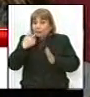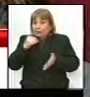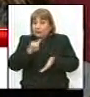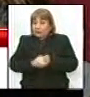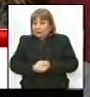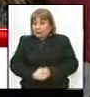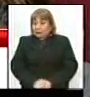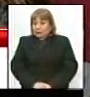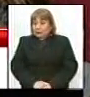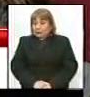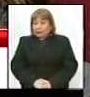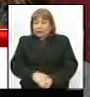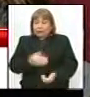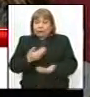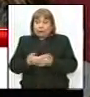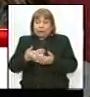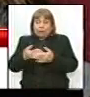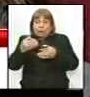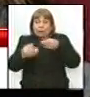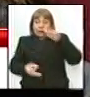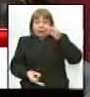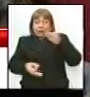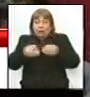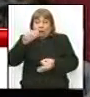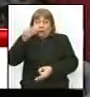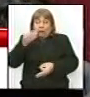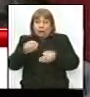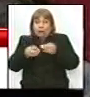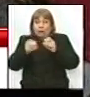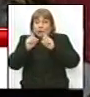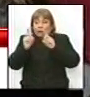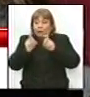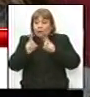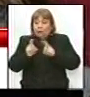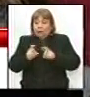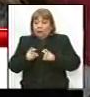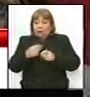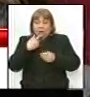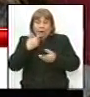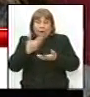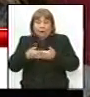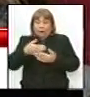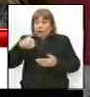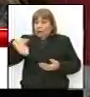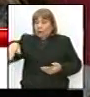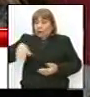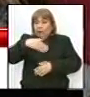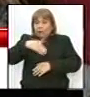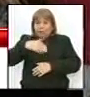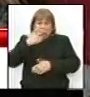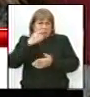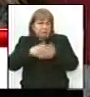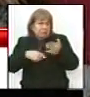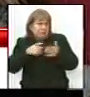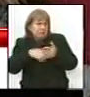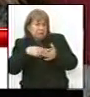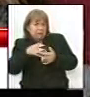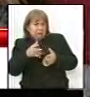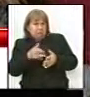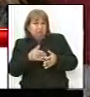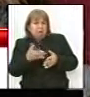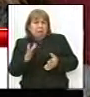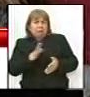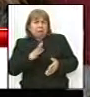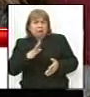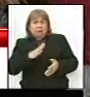querer aplicar una justicia félix a las encuestas dicen lo que dice la calle está desprestigiado y dónde está el